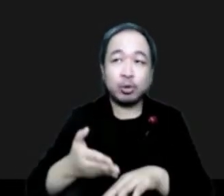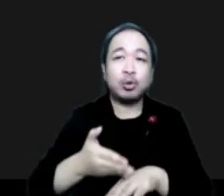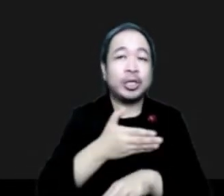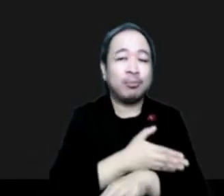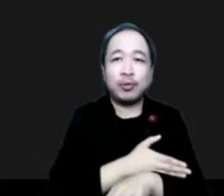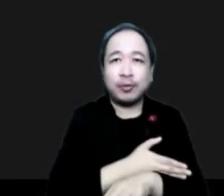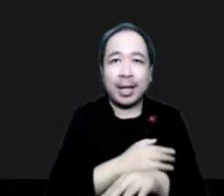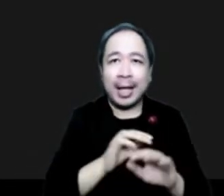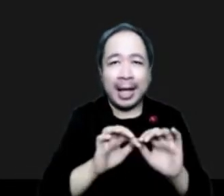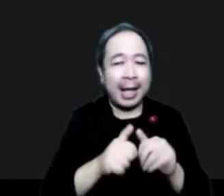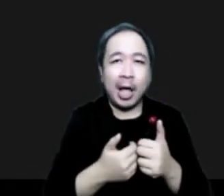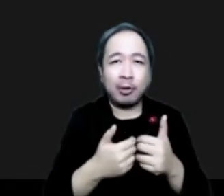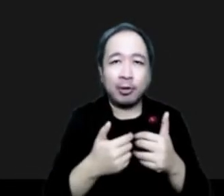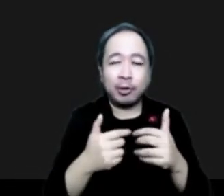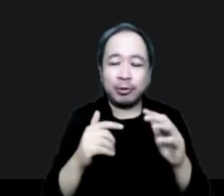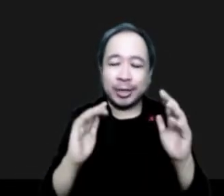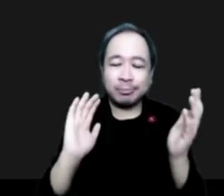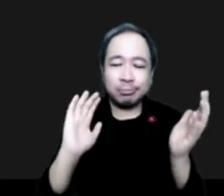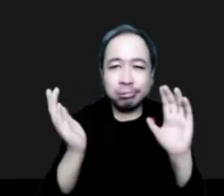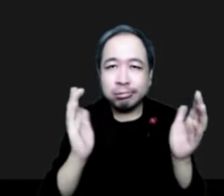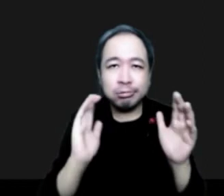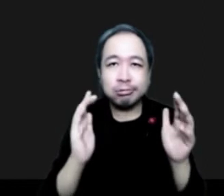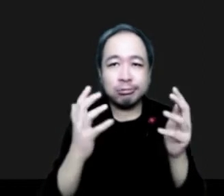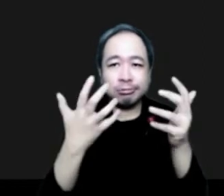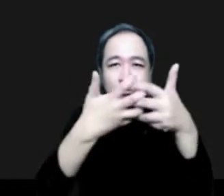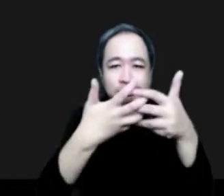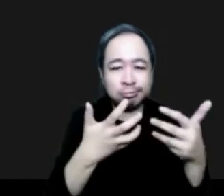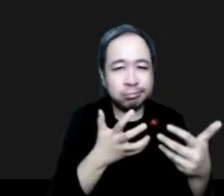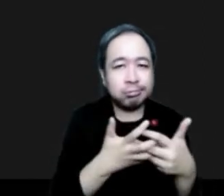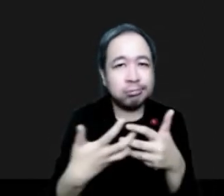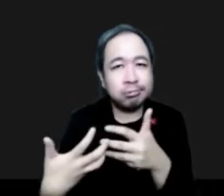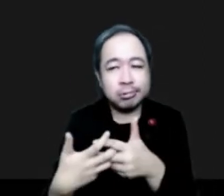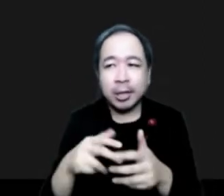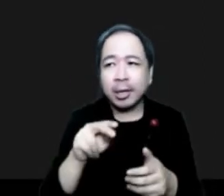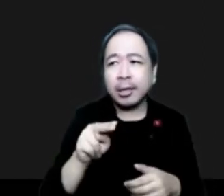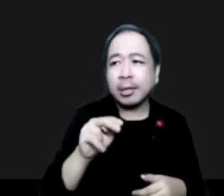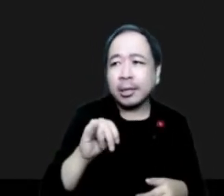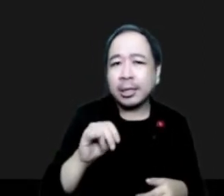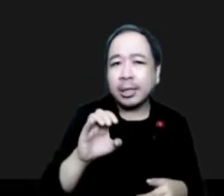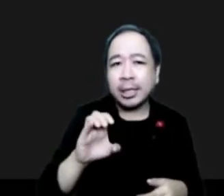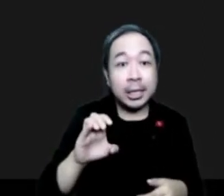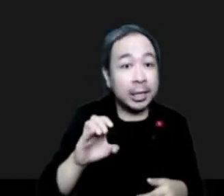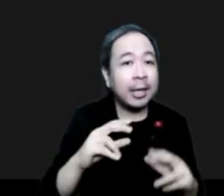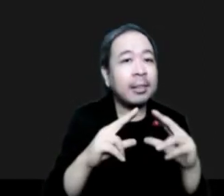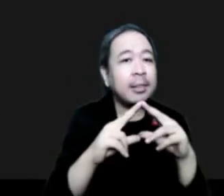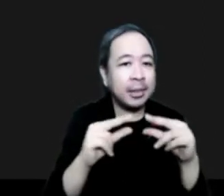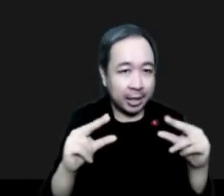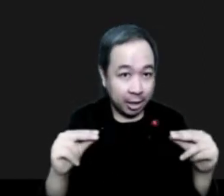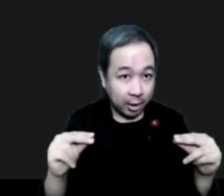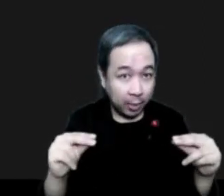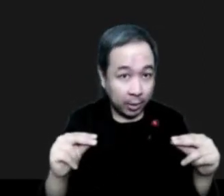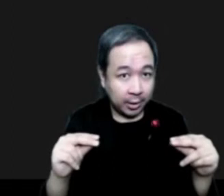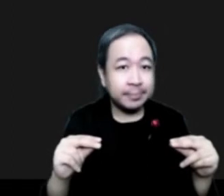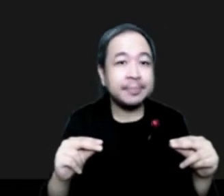a través de INETER, pues el proyecto instaló cinco sensores y un sistema de